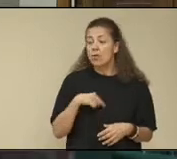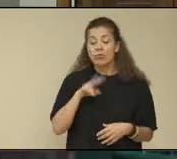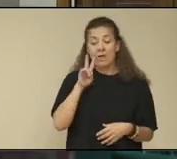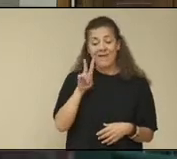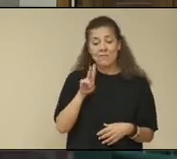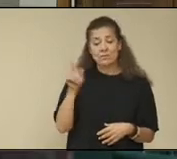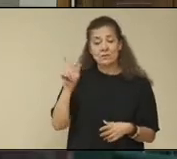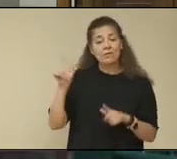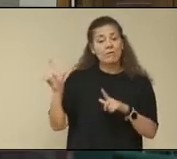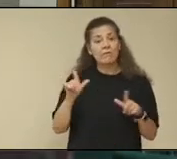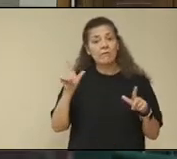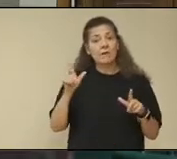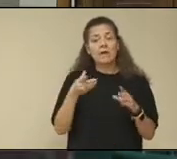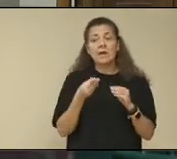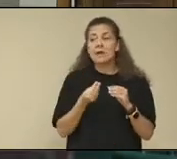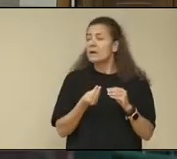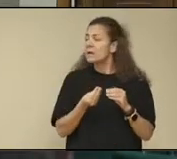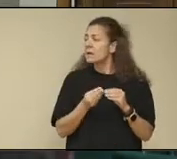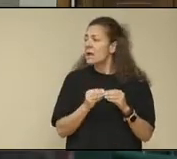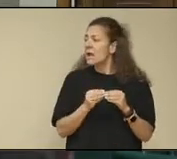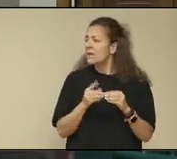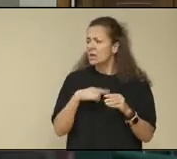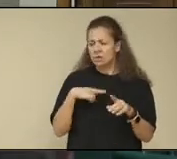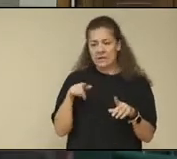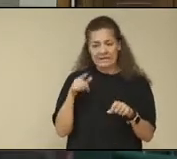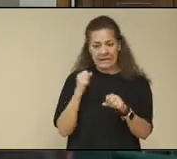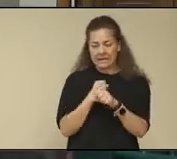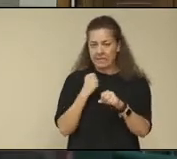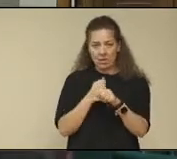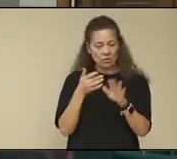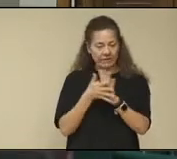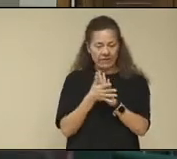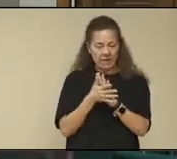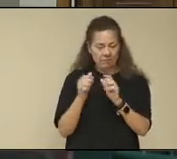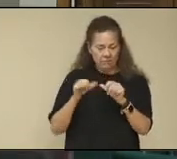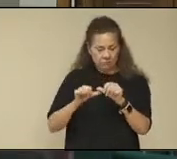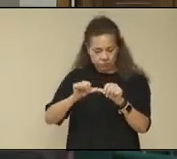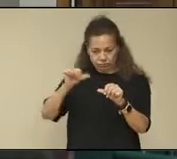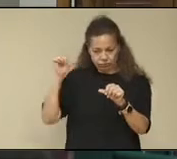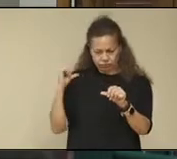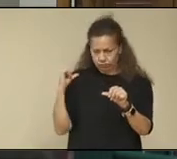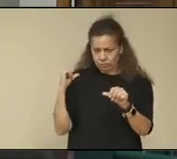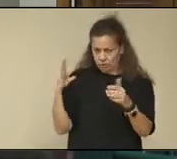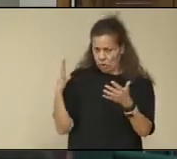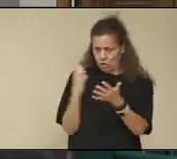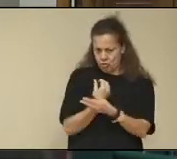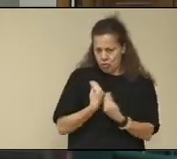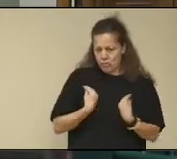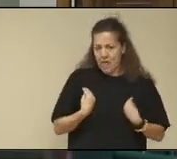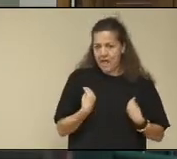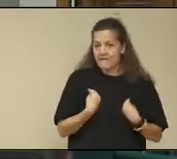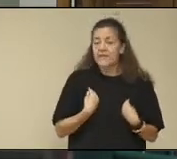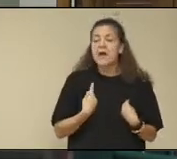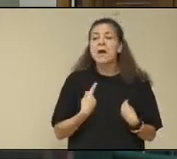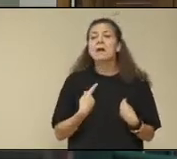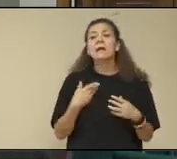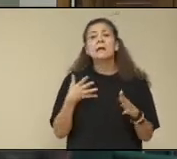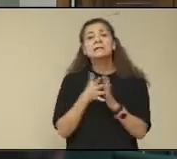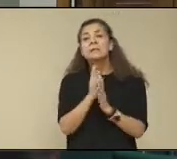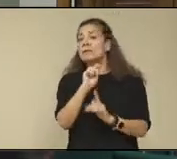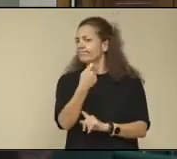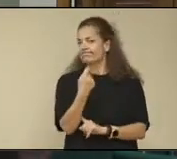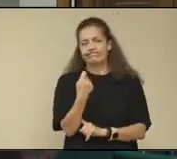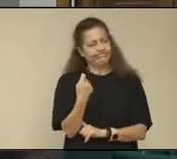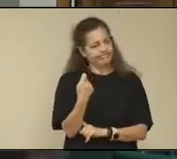que hacer una vacuna es un trabajo de muchísimos años, de toda la vida, y que no siempre se